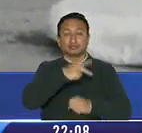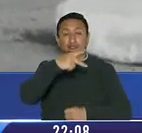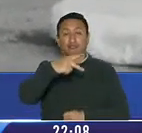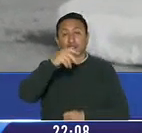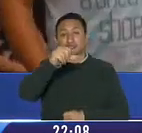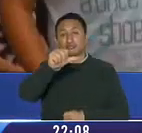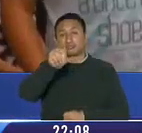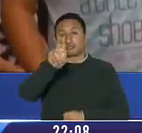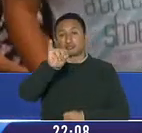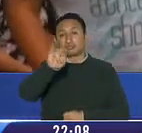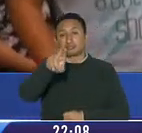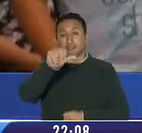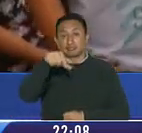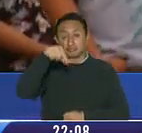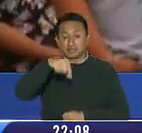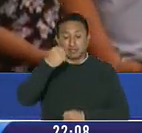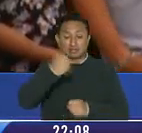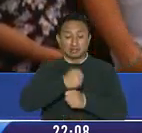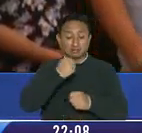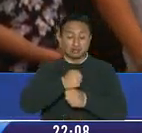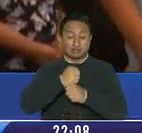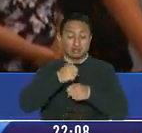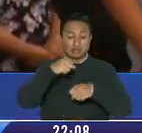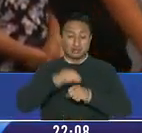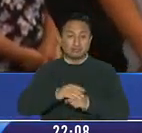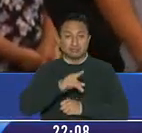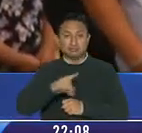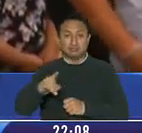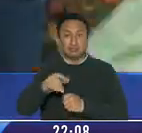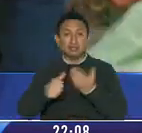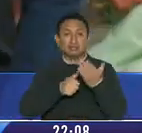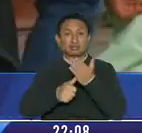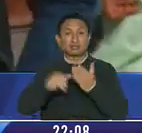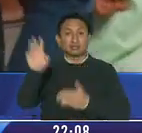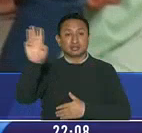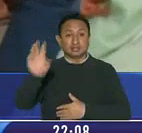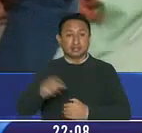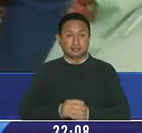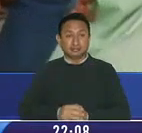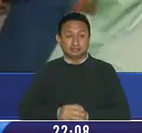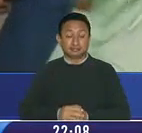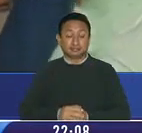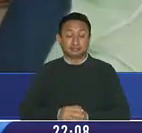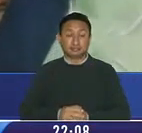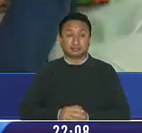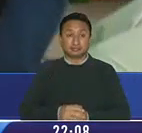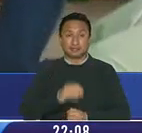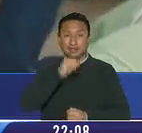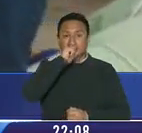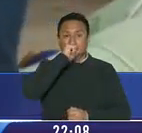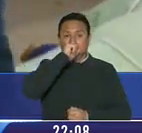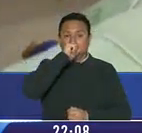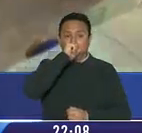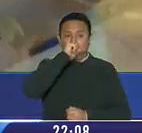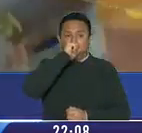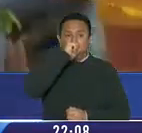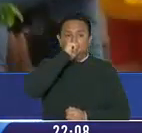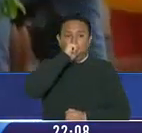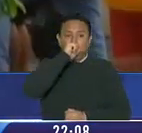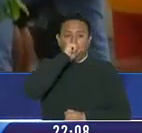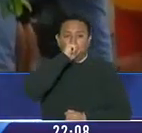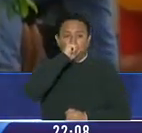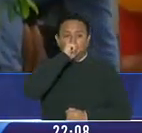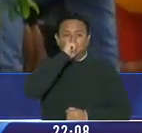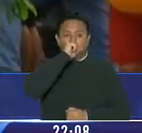Bravo Espinosa, quien laboraba en el área de vectores del Ministerio de Salud Pública, una de las nuevas víctimas, bajo el estilo de sicariato. El